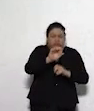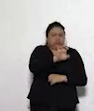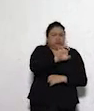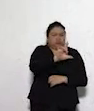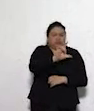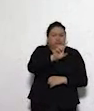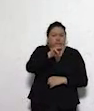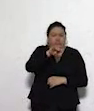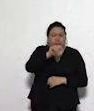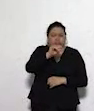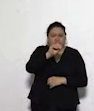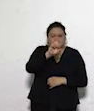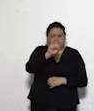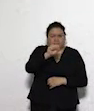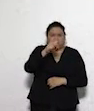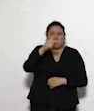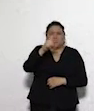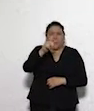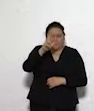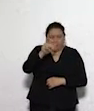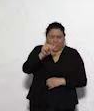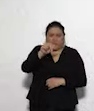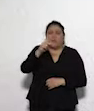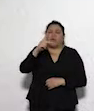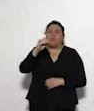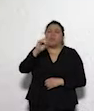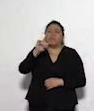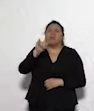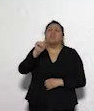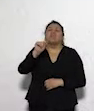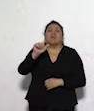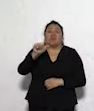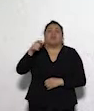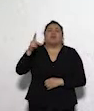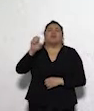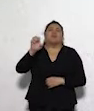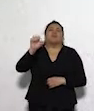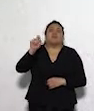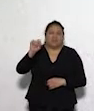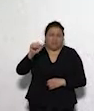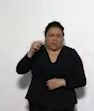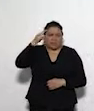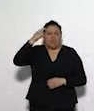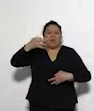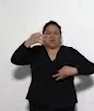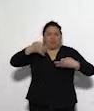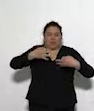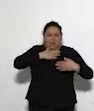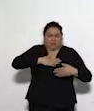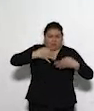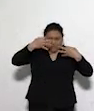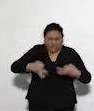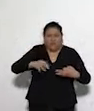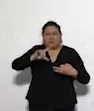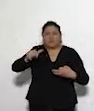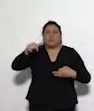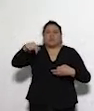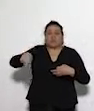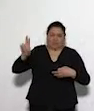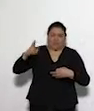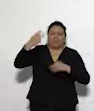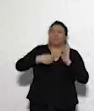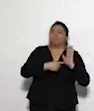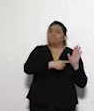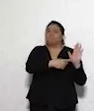para la construcción de una política de Estado para la seguridad y la justicia en democracia, el cual se presentó desde la Universidad